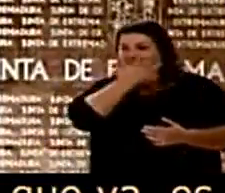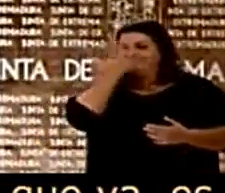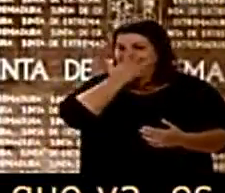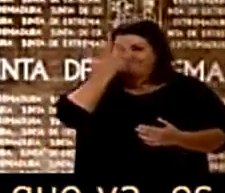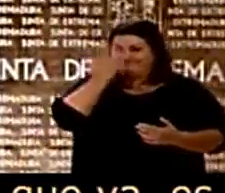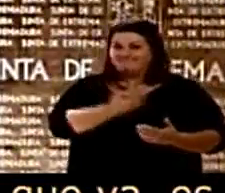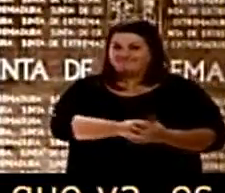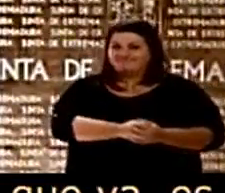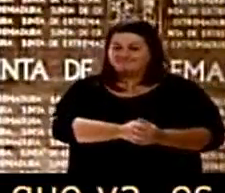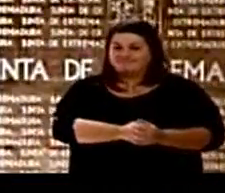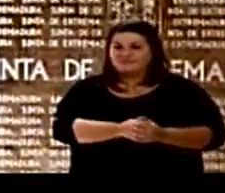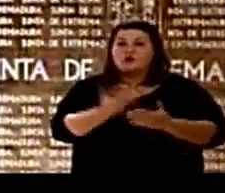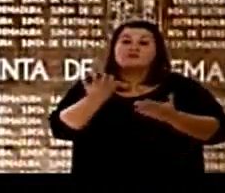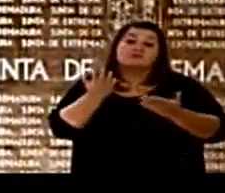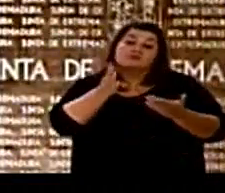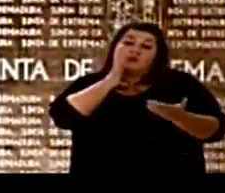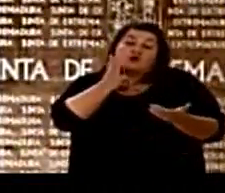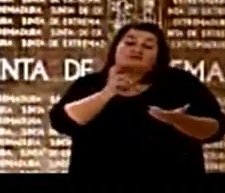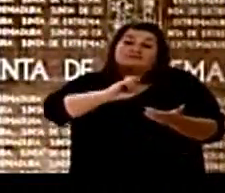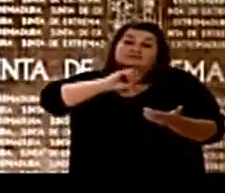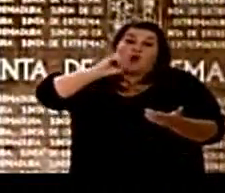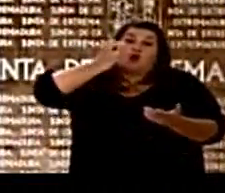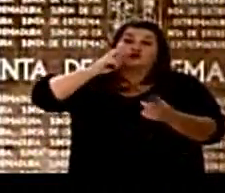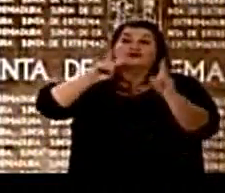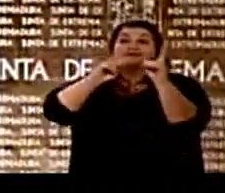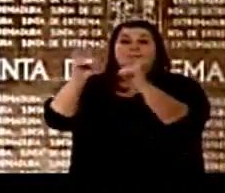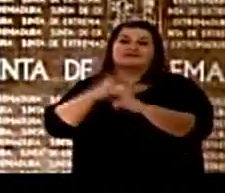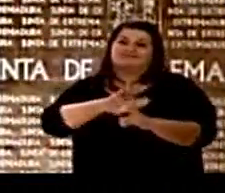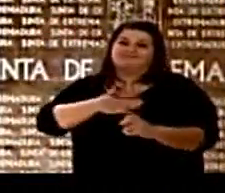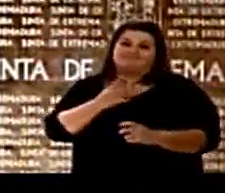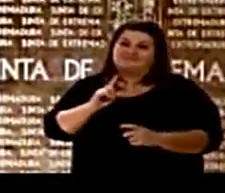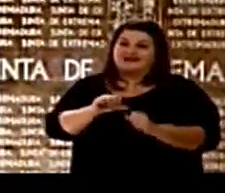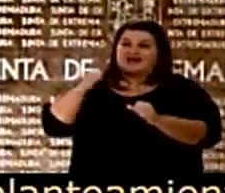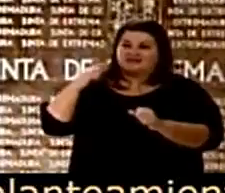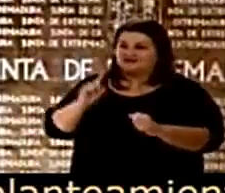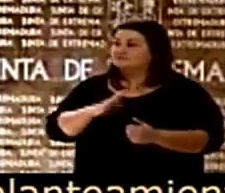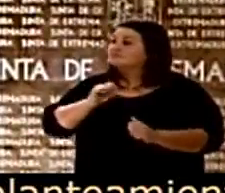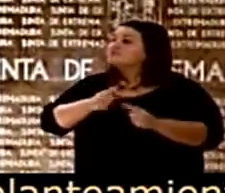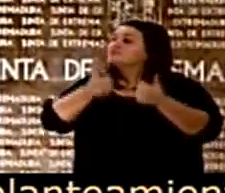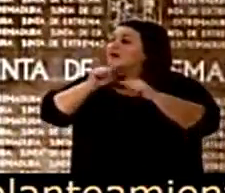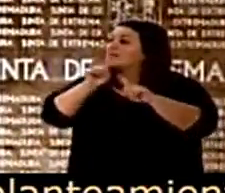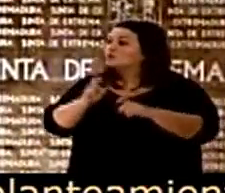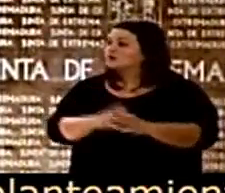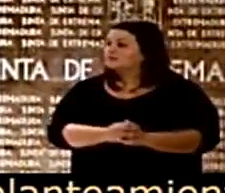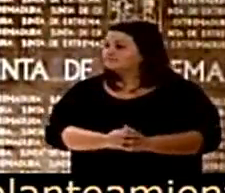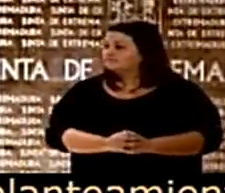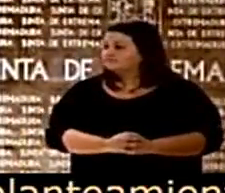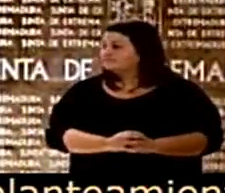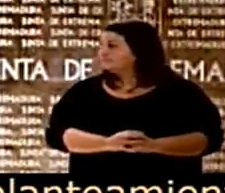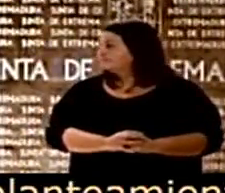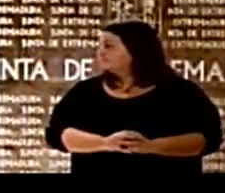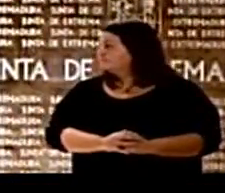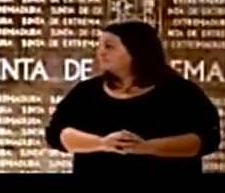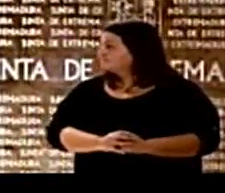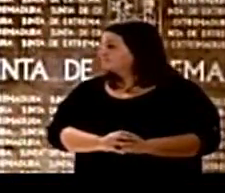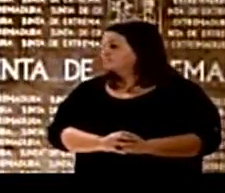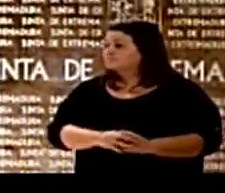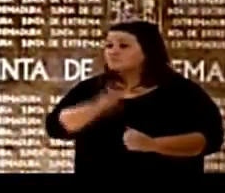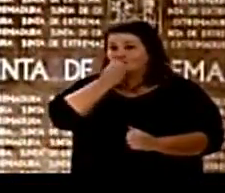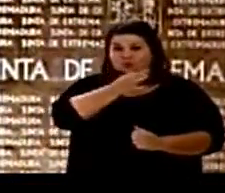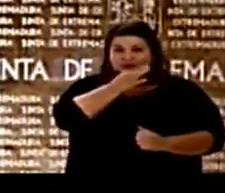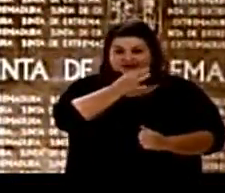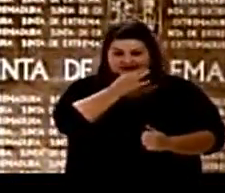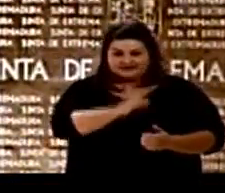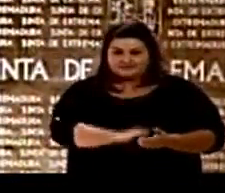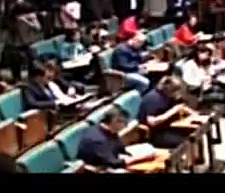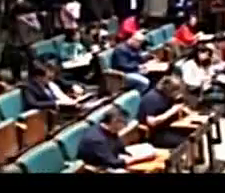respecto de otros planteamientos que no nos han satisfecho. ¿Más preguntas? Alberto. Hola, buenas tardes,